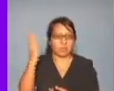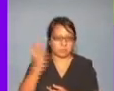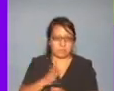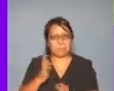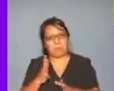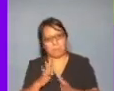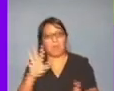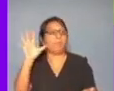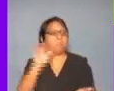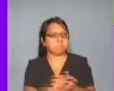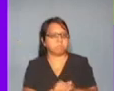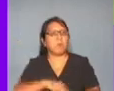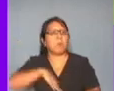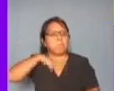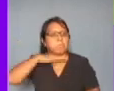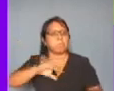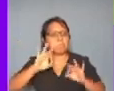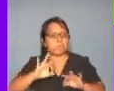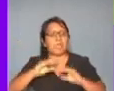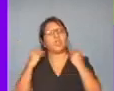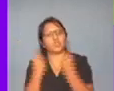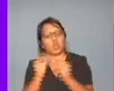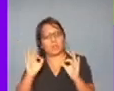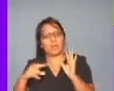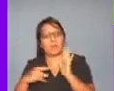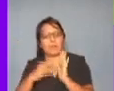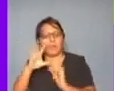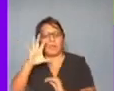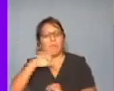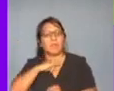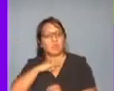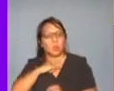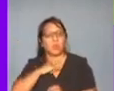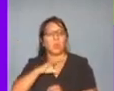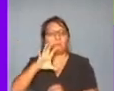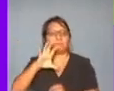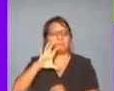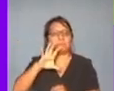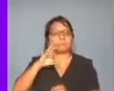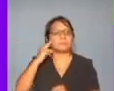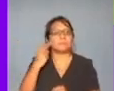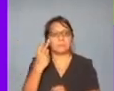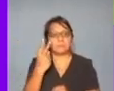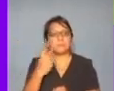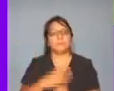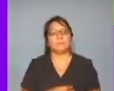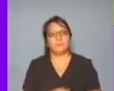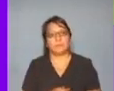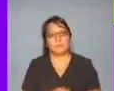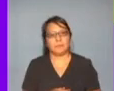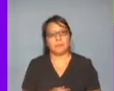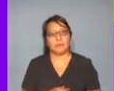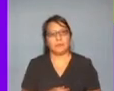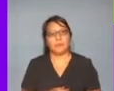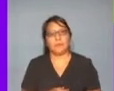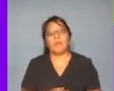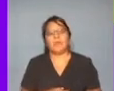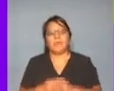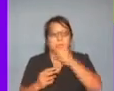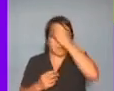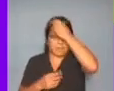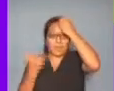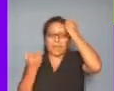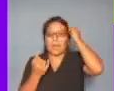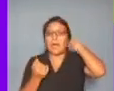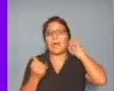promedio, más o menos en toda la provincia, estamos en un 92%. Secretario, con respecto a esto que se hablaba antes del carnaval, que estaban todavía los turistas extranjeros